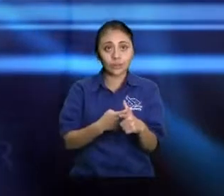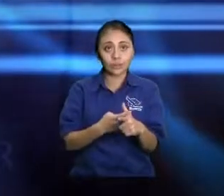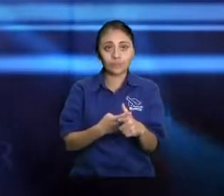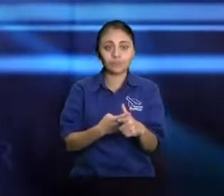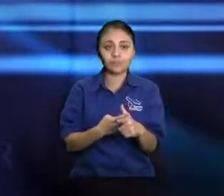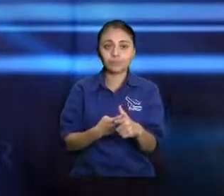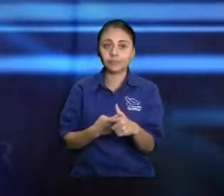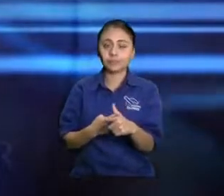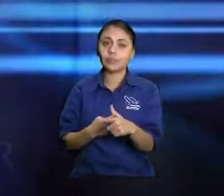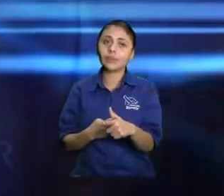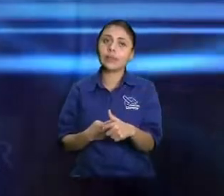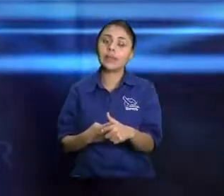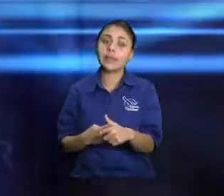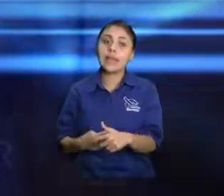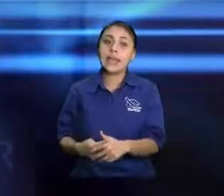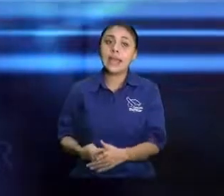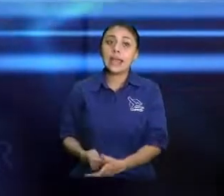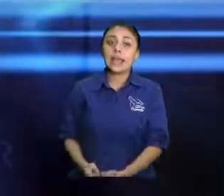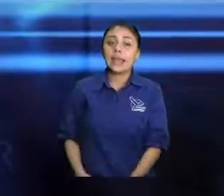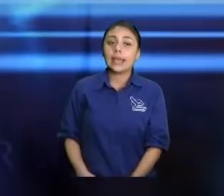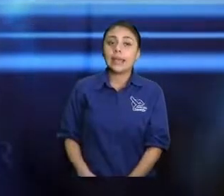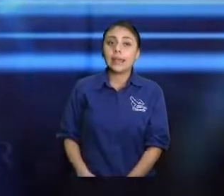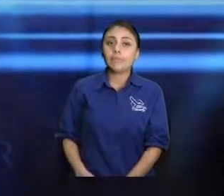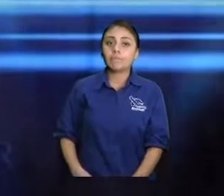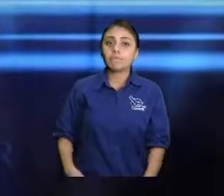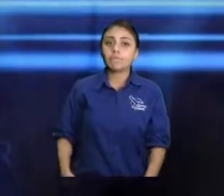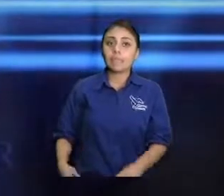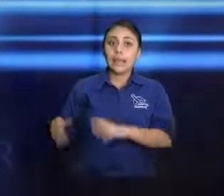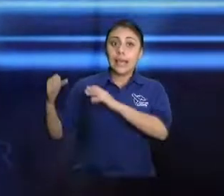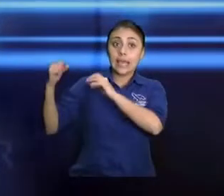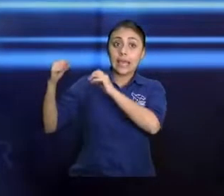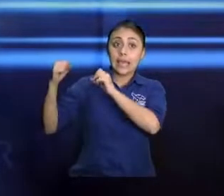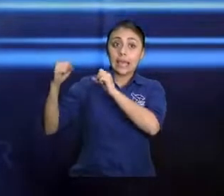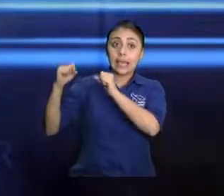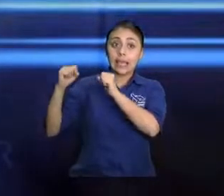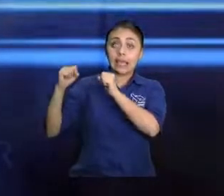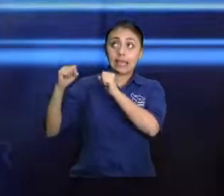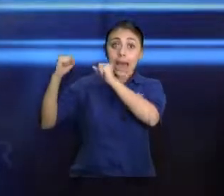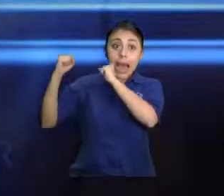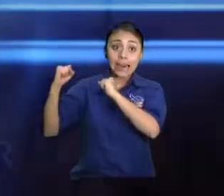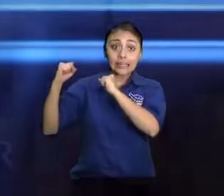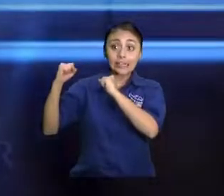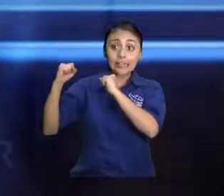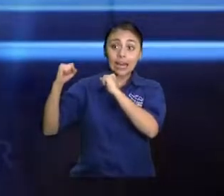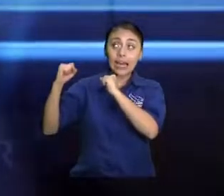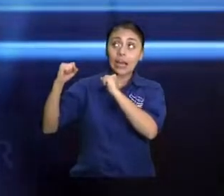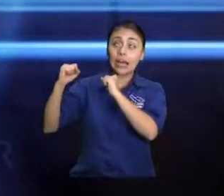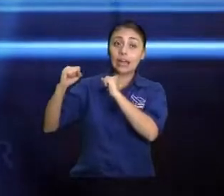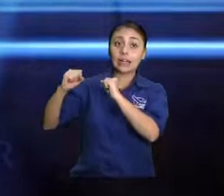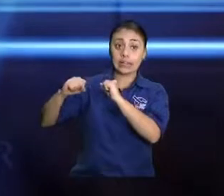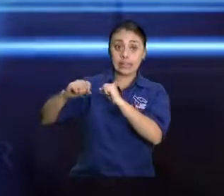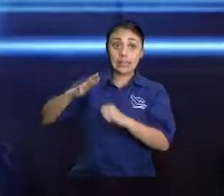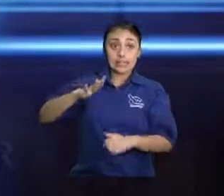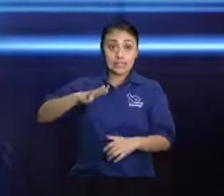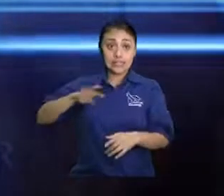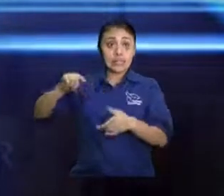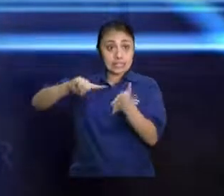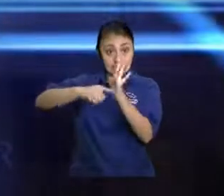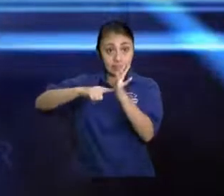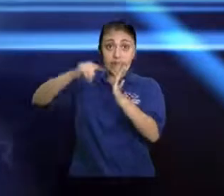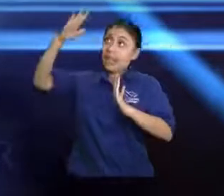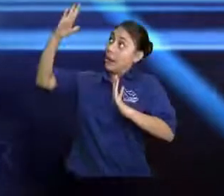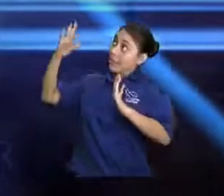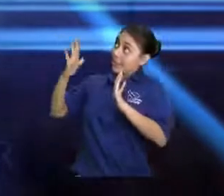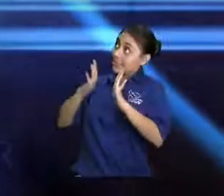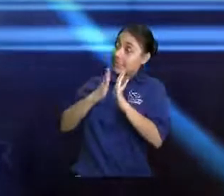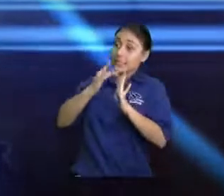que cuando el arca del Señor entraba a la ciudad de David, Mical, hija